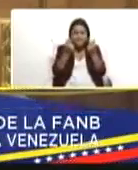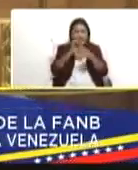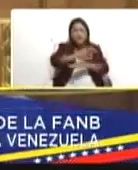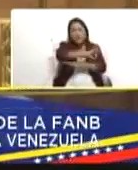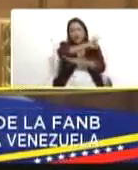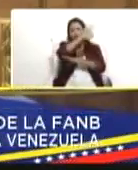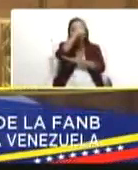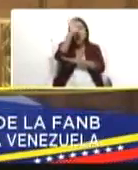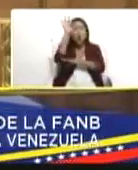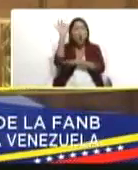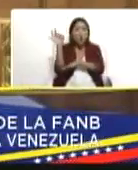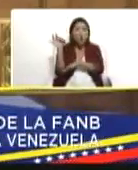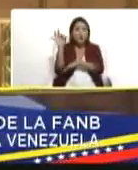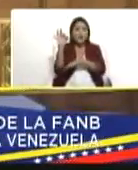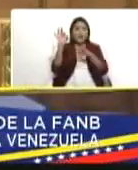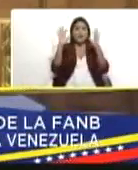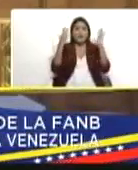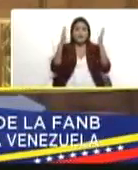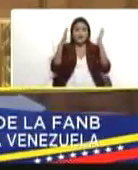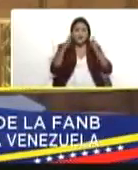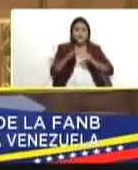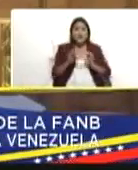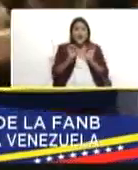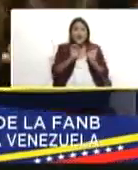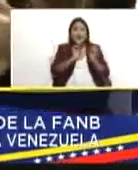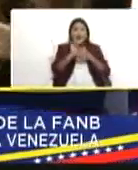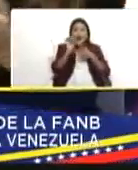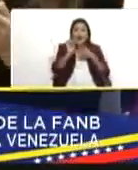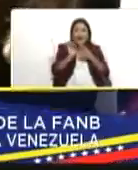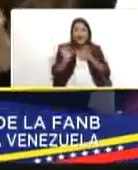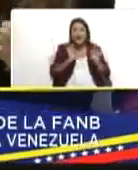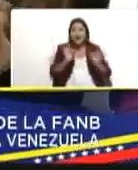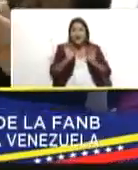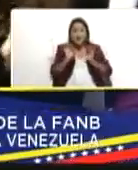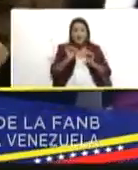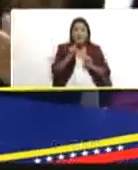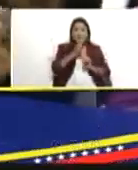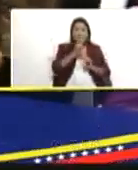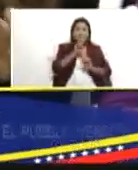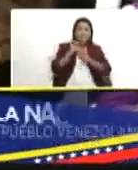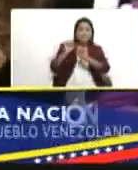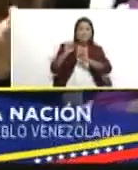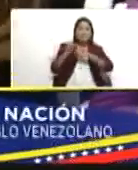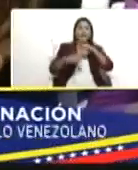día con métodos tácticos de resistencia